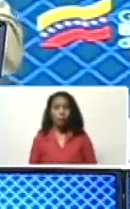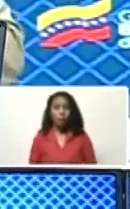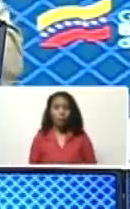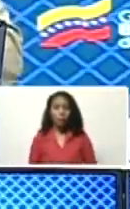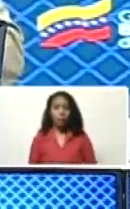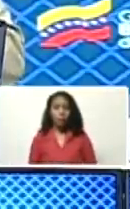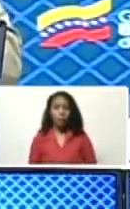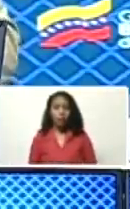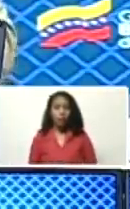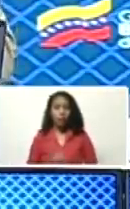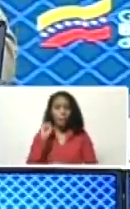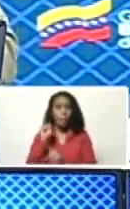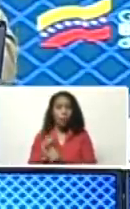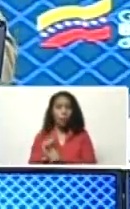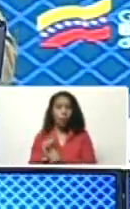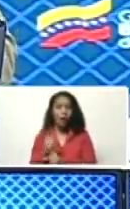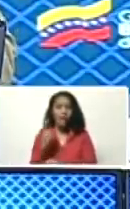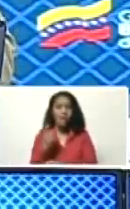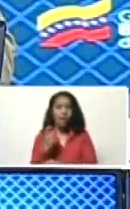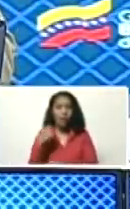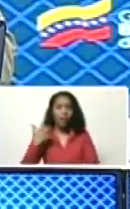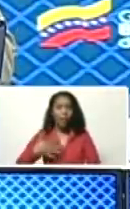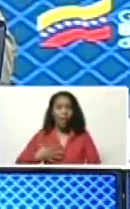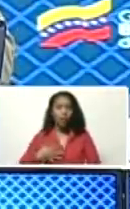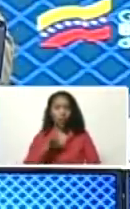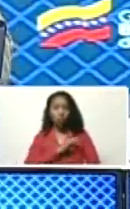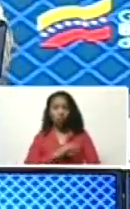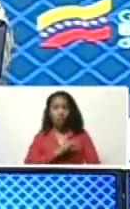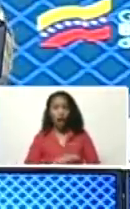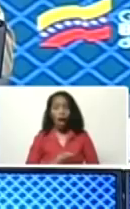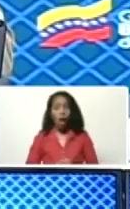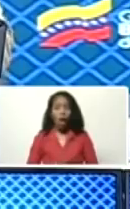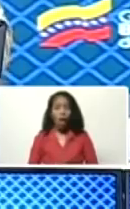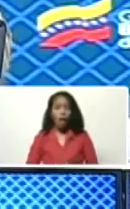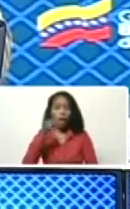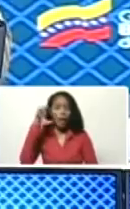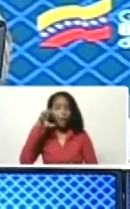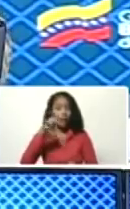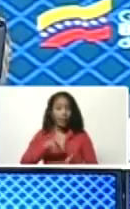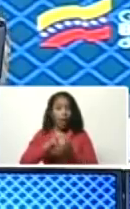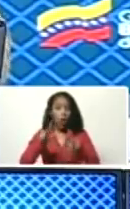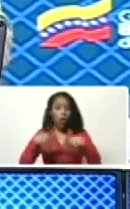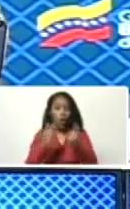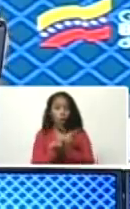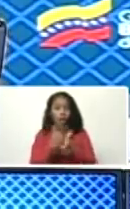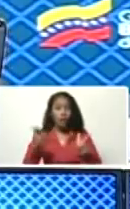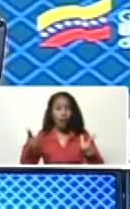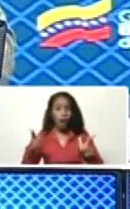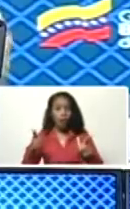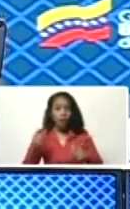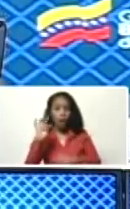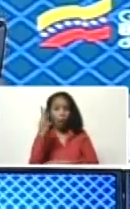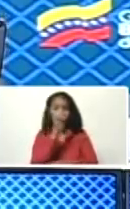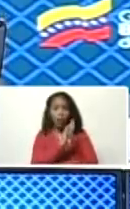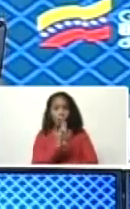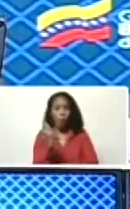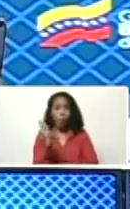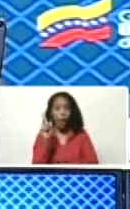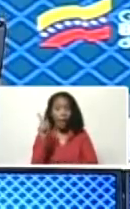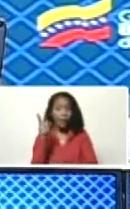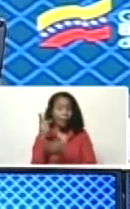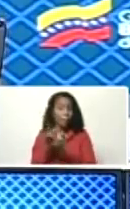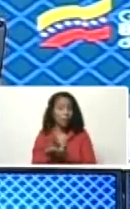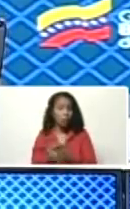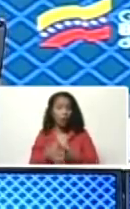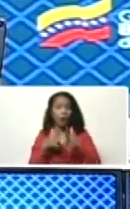de ausencia de derechos sociales, del Estado neoliberal, de la Cuarta República. Tenía un peso